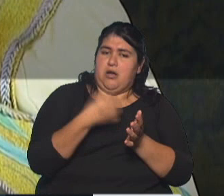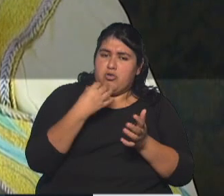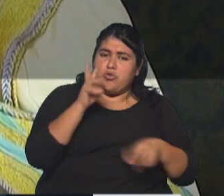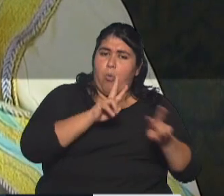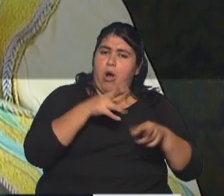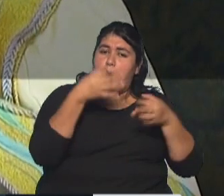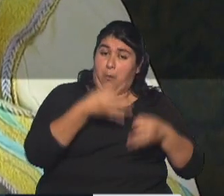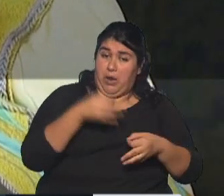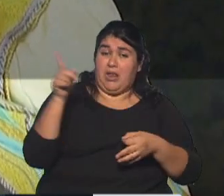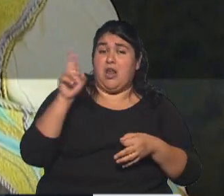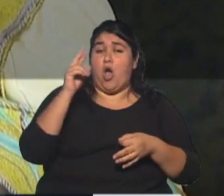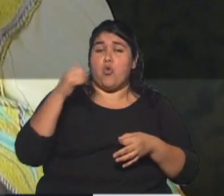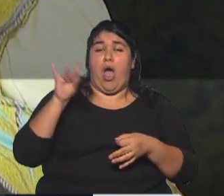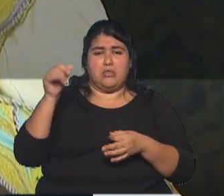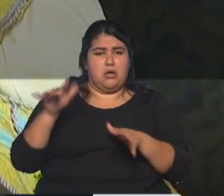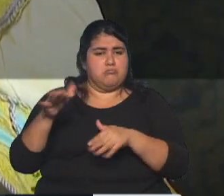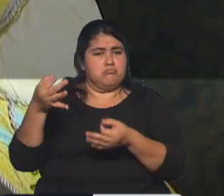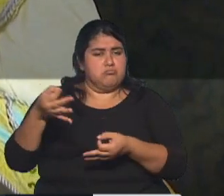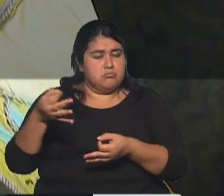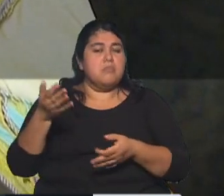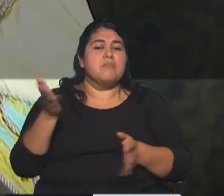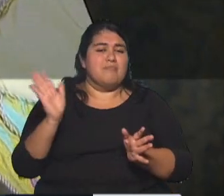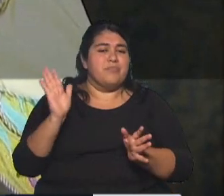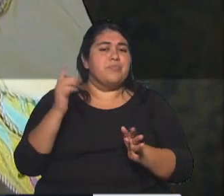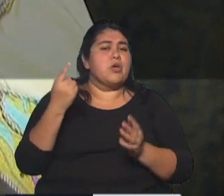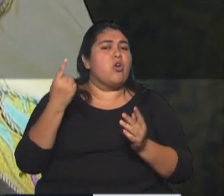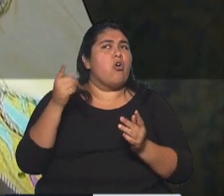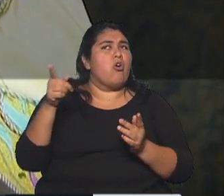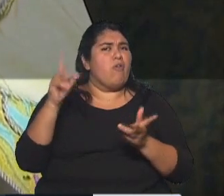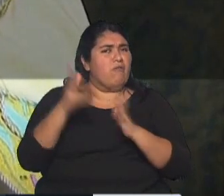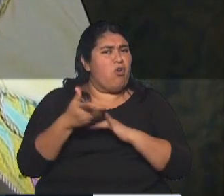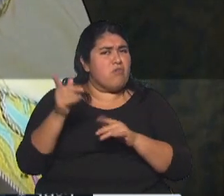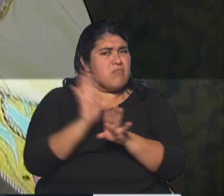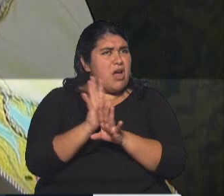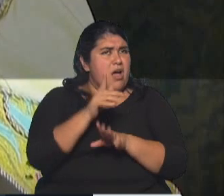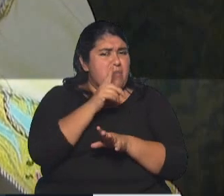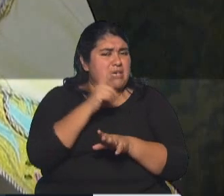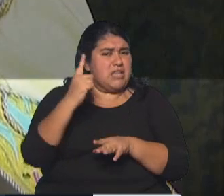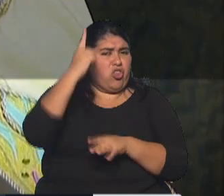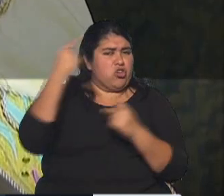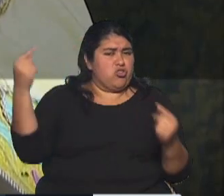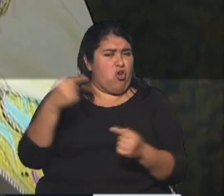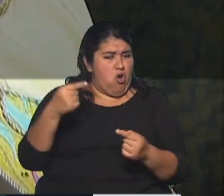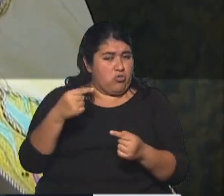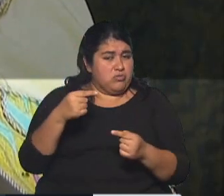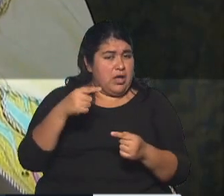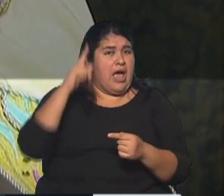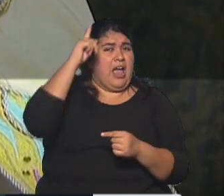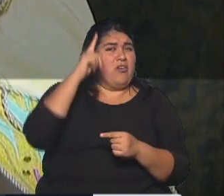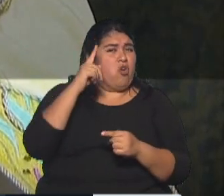Rwanda, is the opposite of the nature of God, who himself